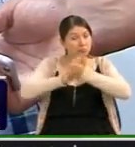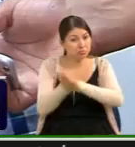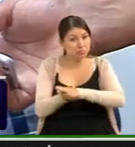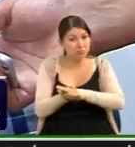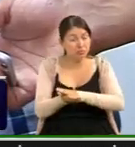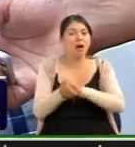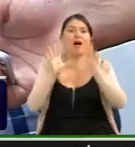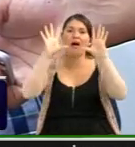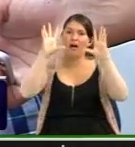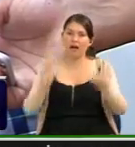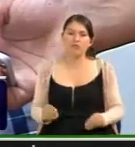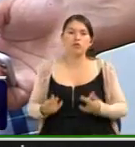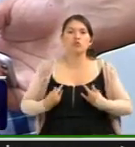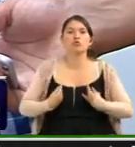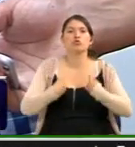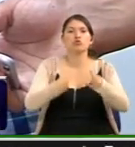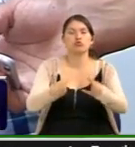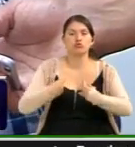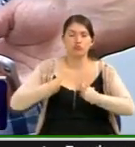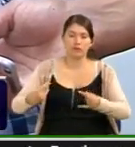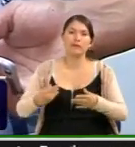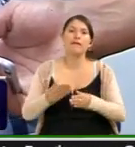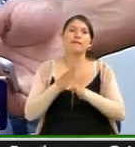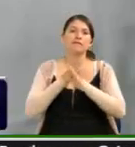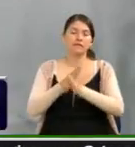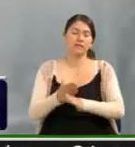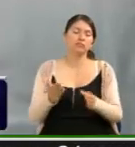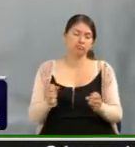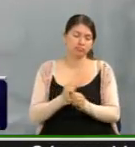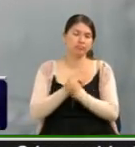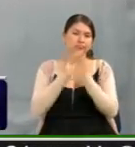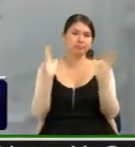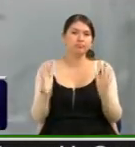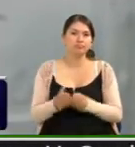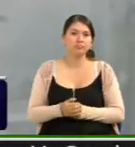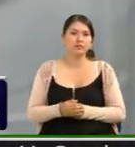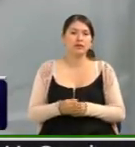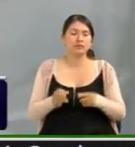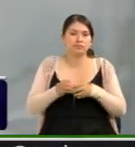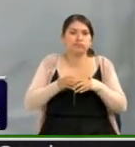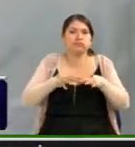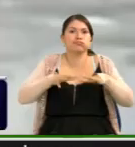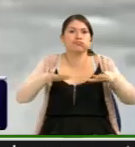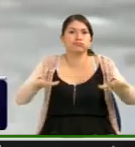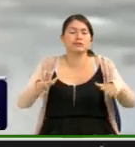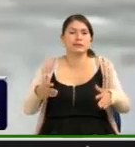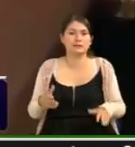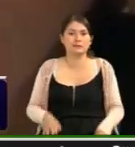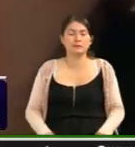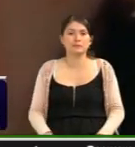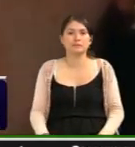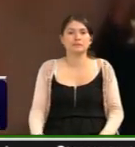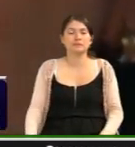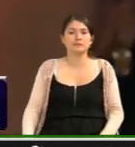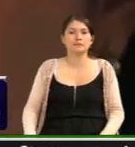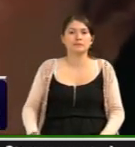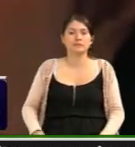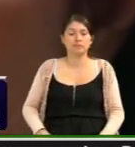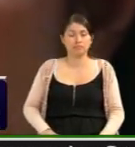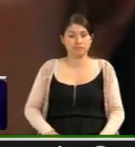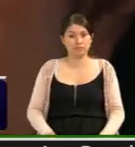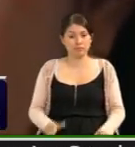vector, se acaba la transmisión y evitaríamos, obviamente, epidemiológicamente esta desgracia.